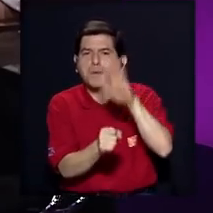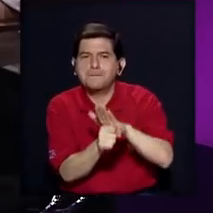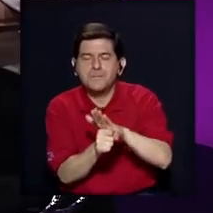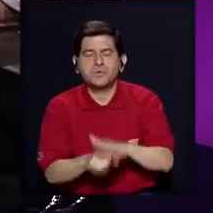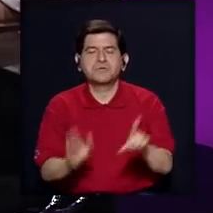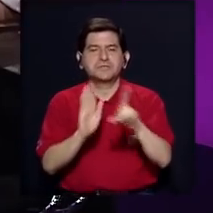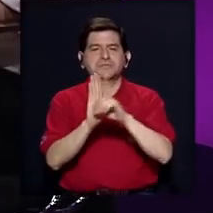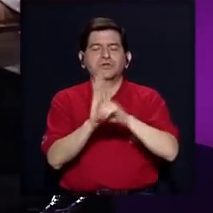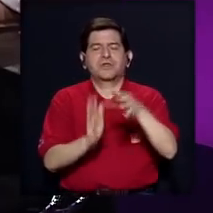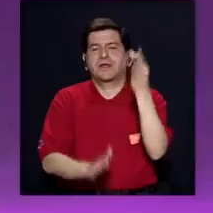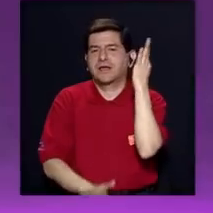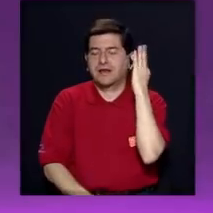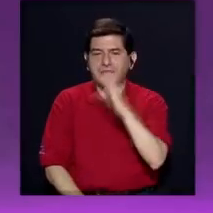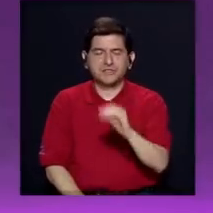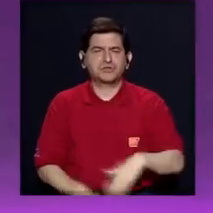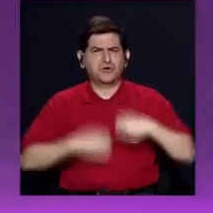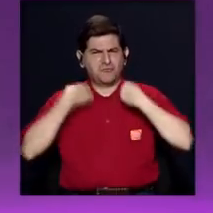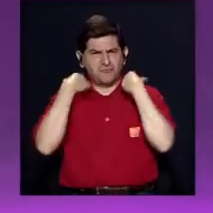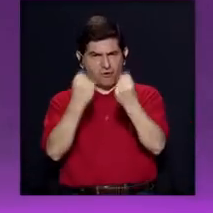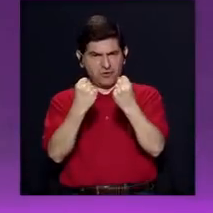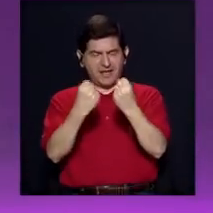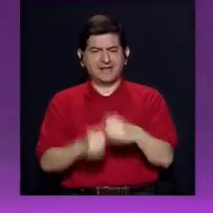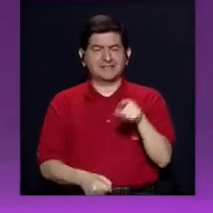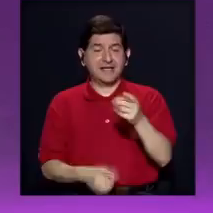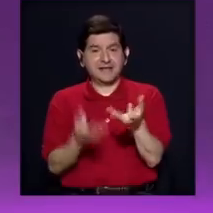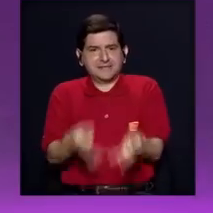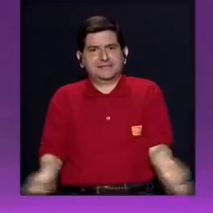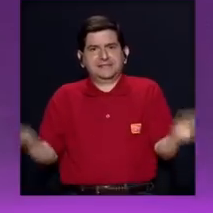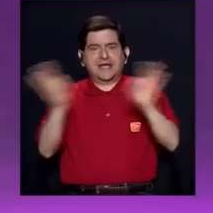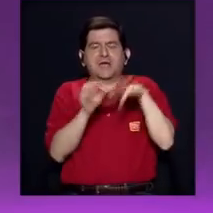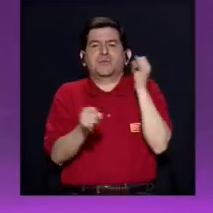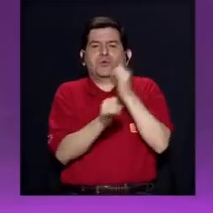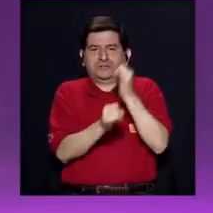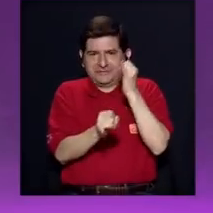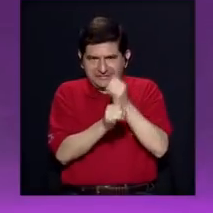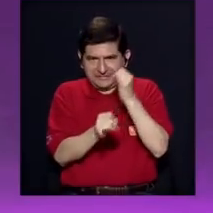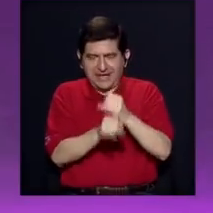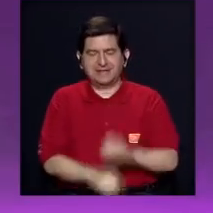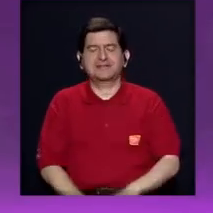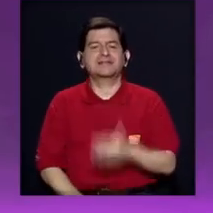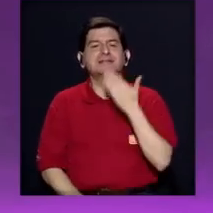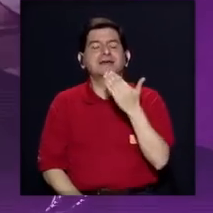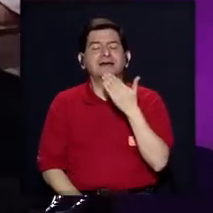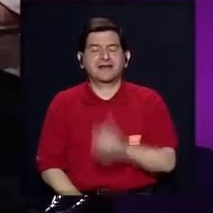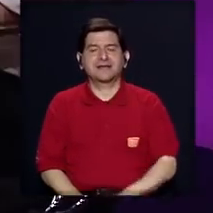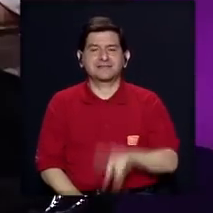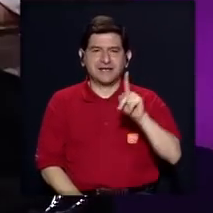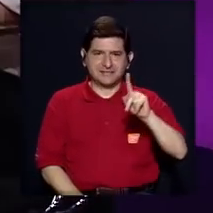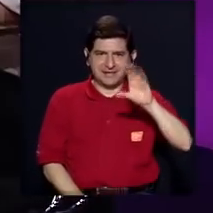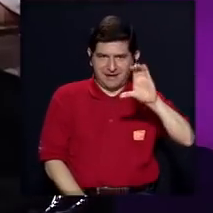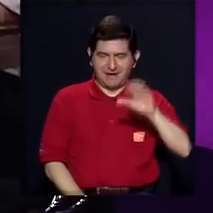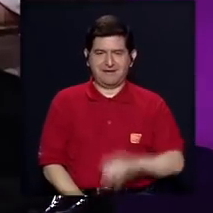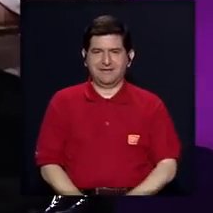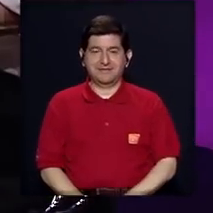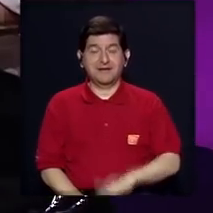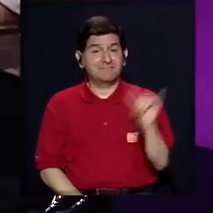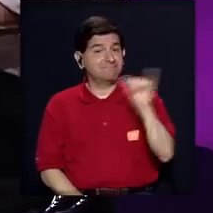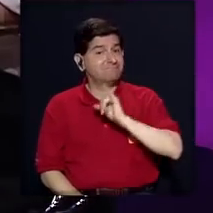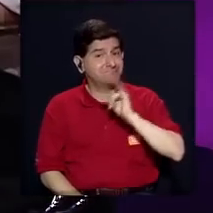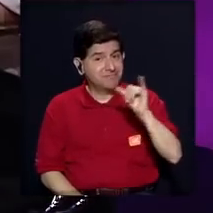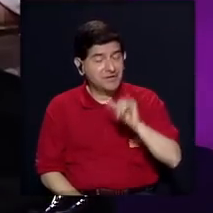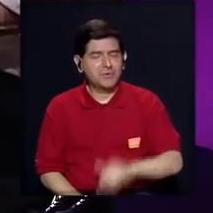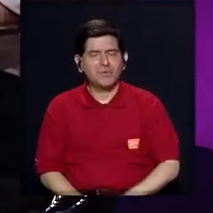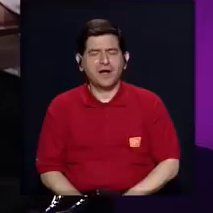con los derechos de las mujeres y con el fortalecimiento de esta importante institución y gracias a katia porque está también